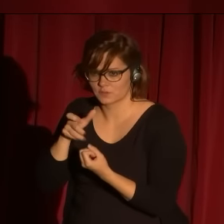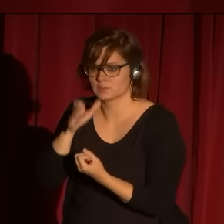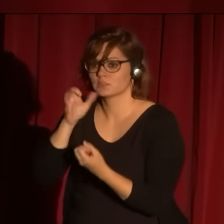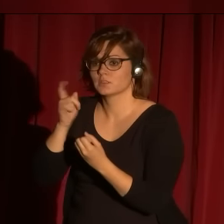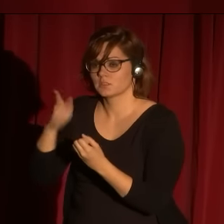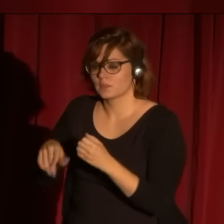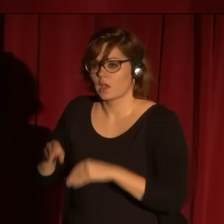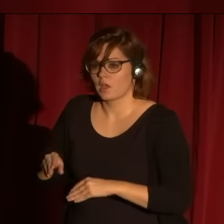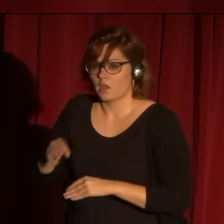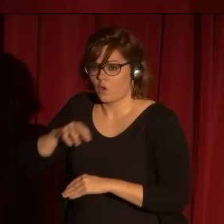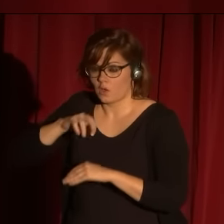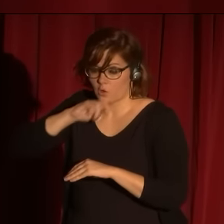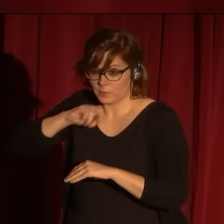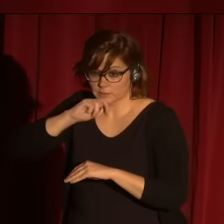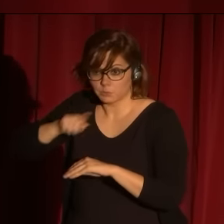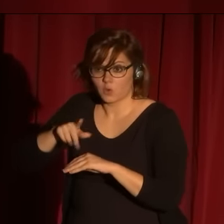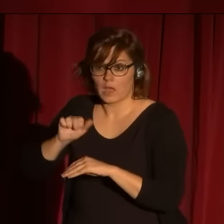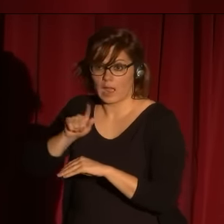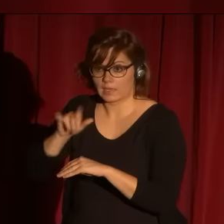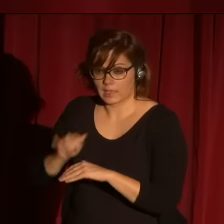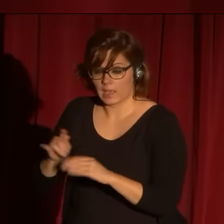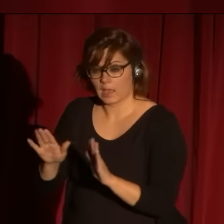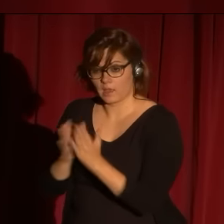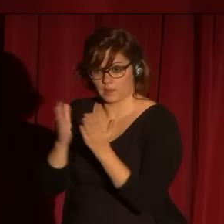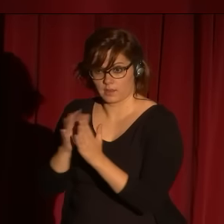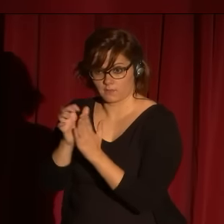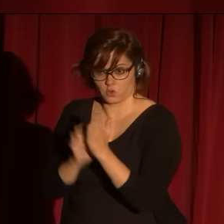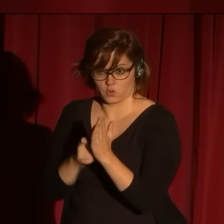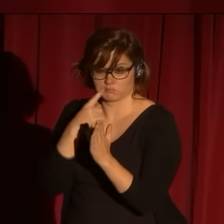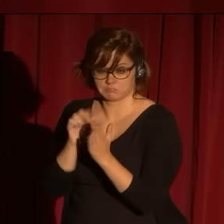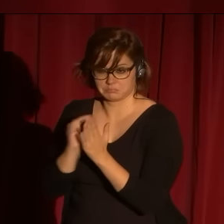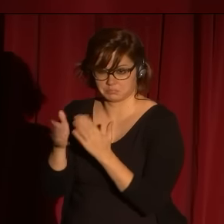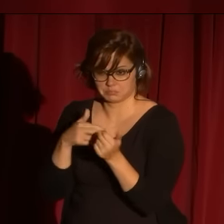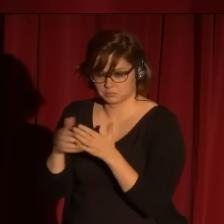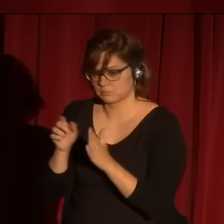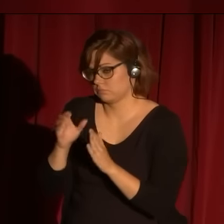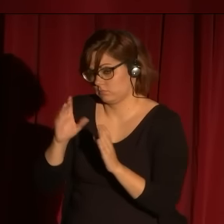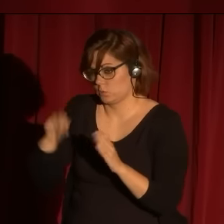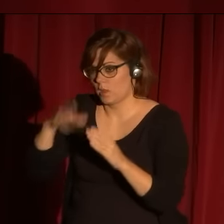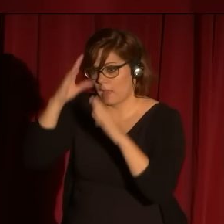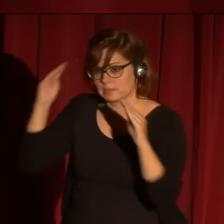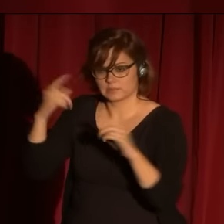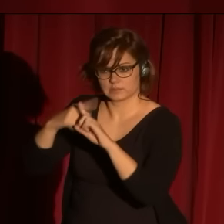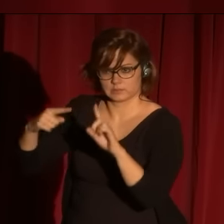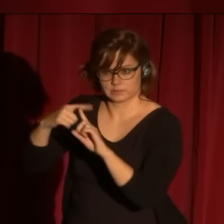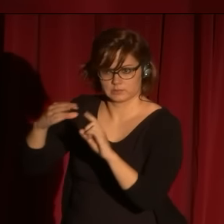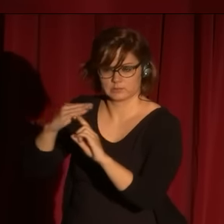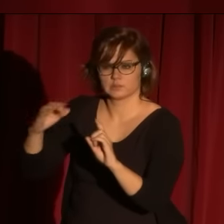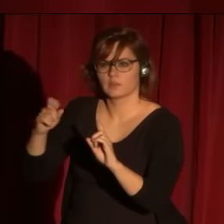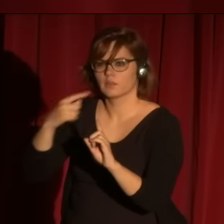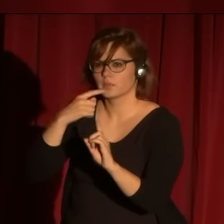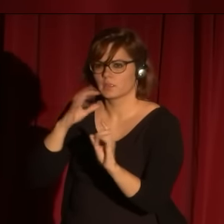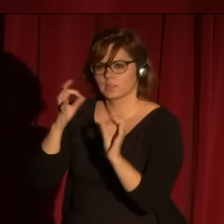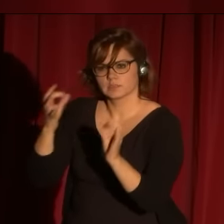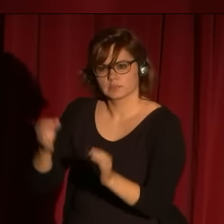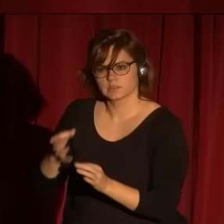de lieja escribe un libro de cocina en ese mismo año 1604 y que dice que en lieja o sea en los Países Bajos meridionales entre lo que debe